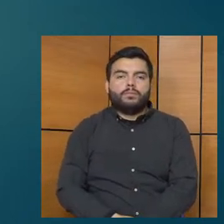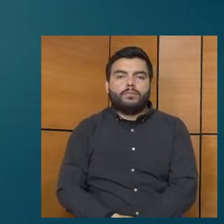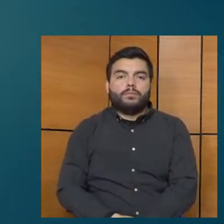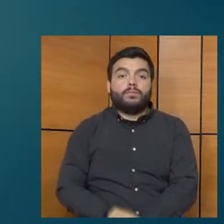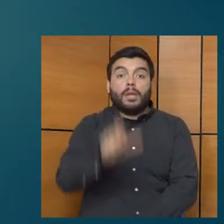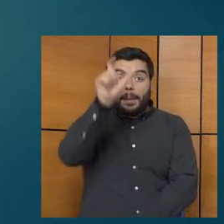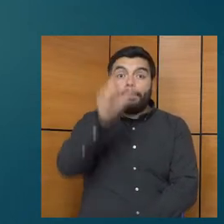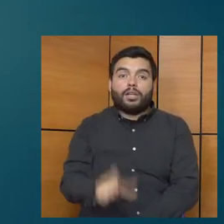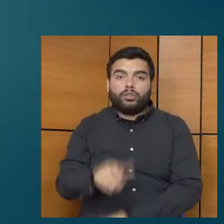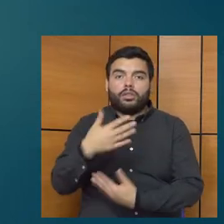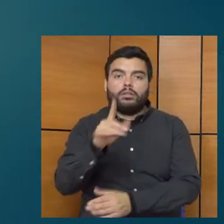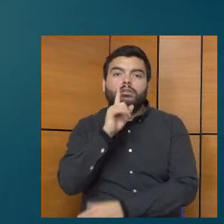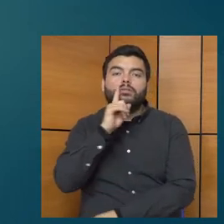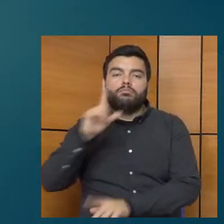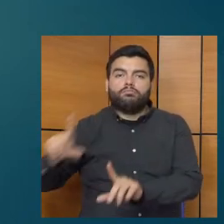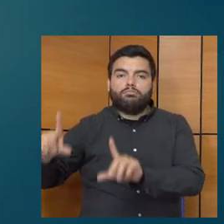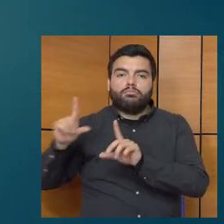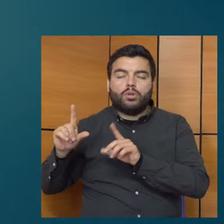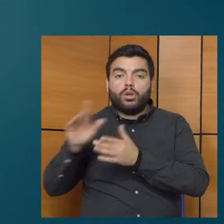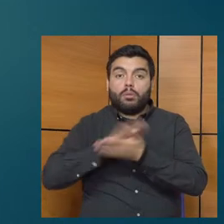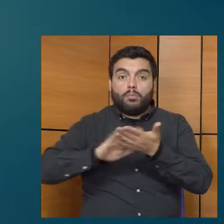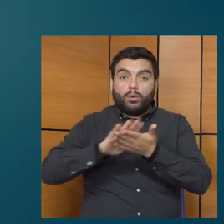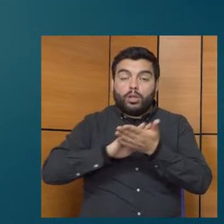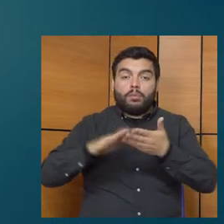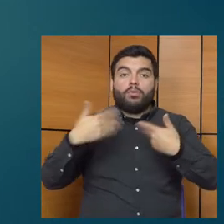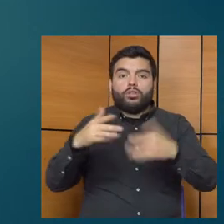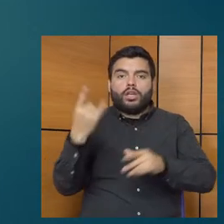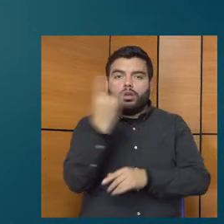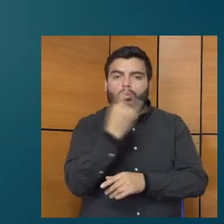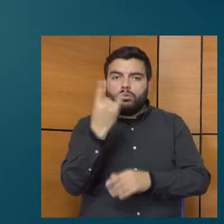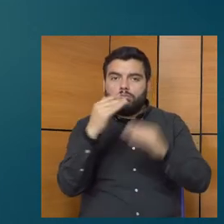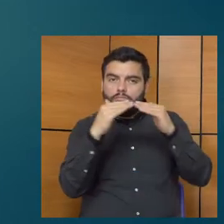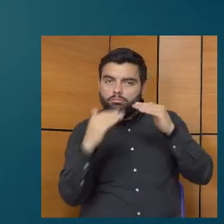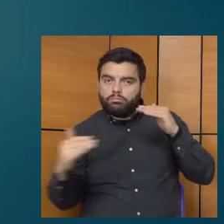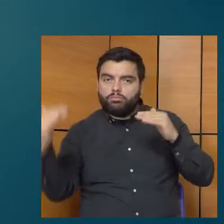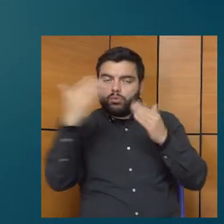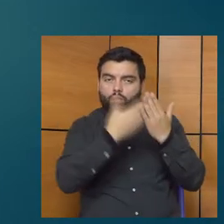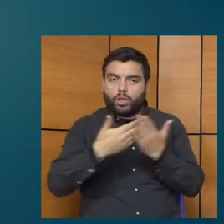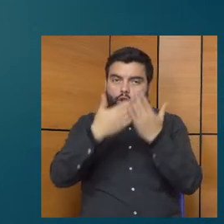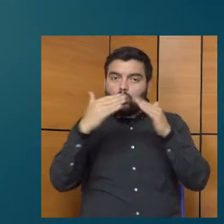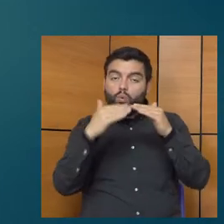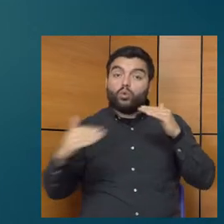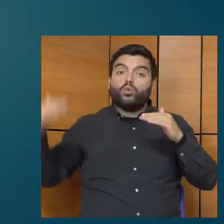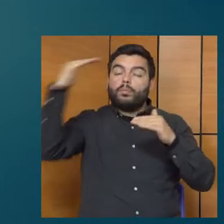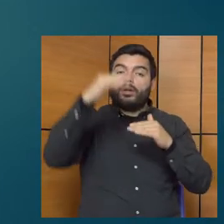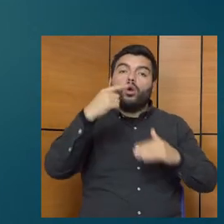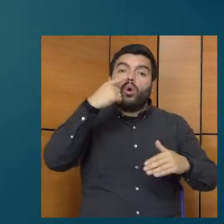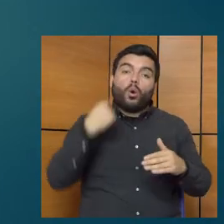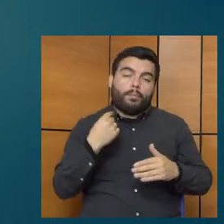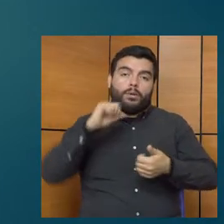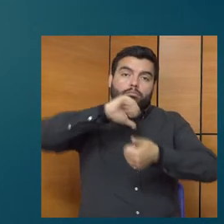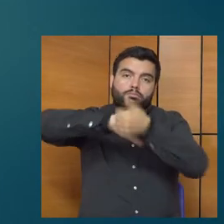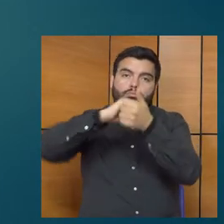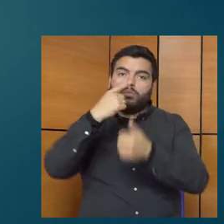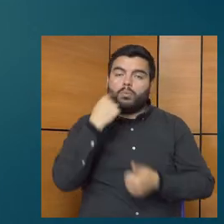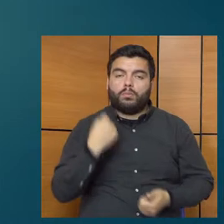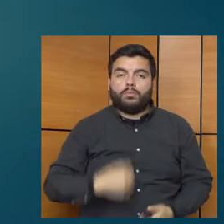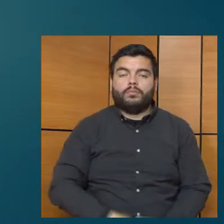Personas que tienen estudios por encima de medios, por tanto superiores, y que sean hombres o género masculino.